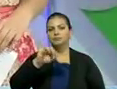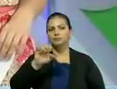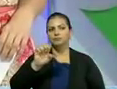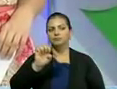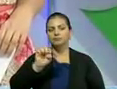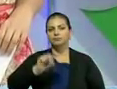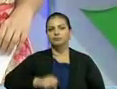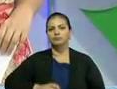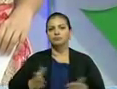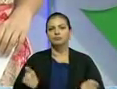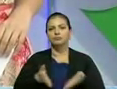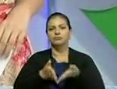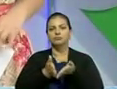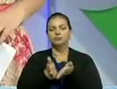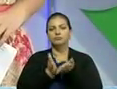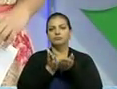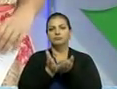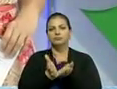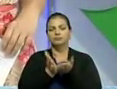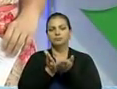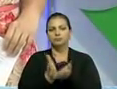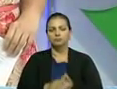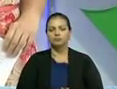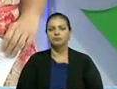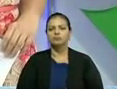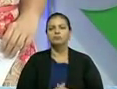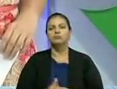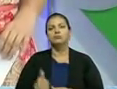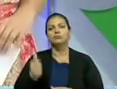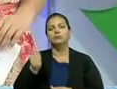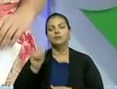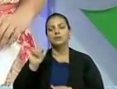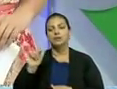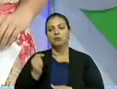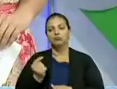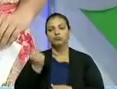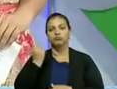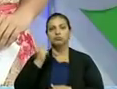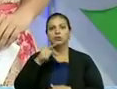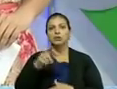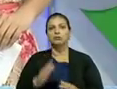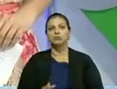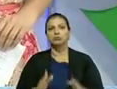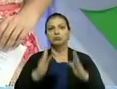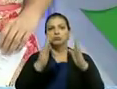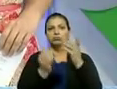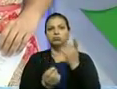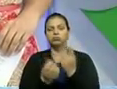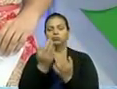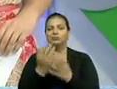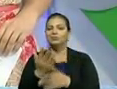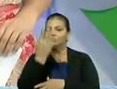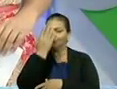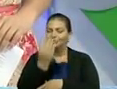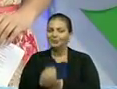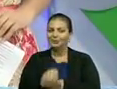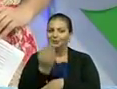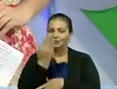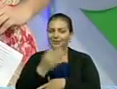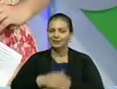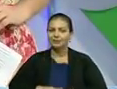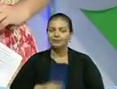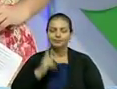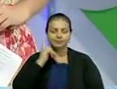en el sector de la Bahía, donde se registró un incendio y él nos va a ampliar la información a esta hora. Buenos días, Charlie. Te